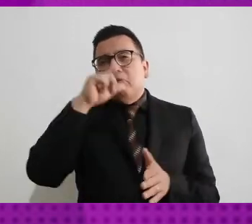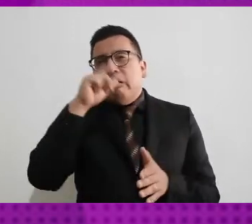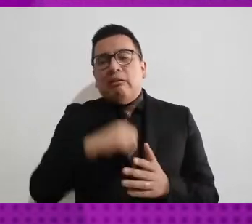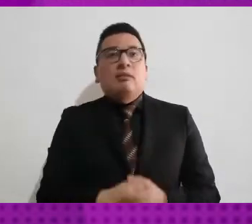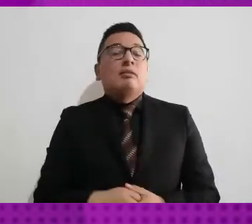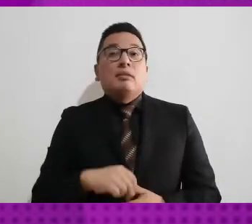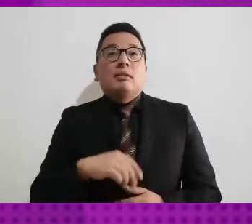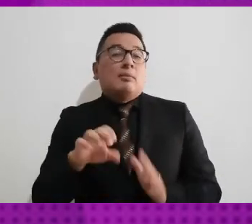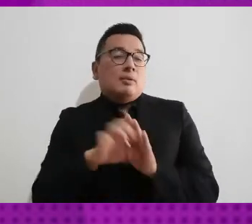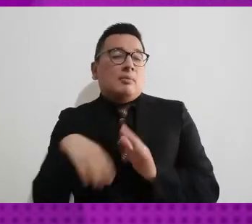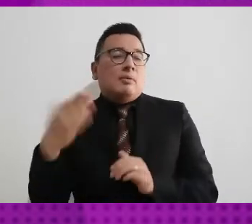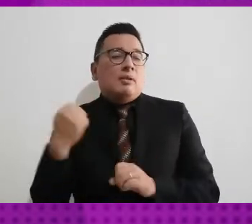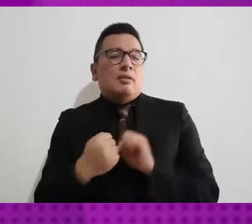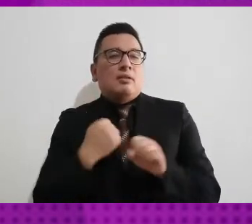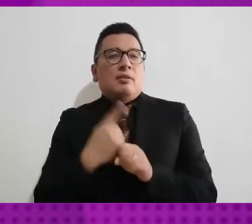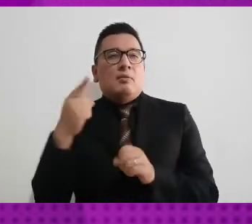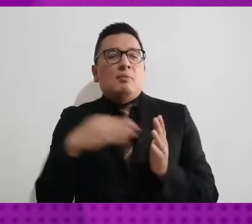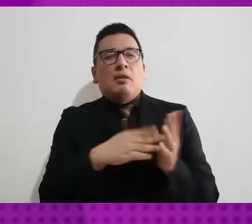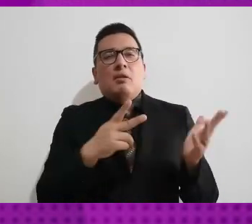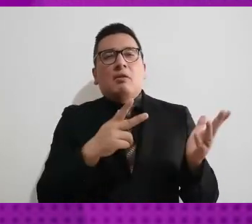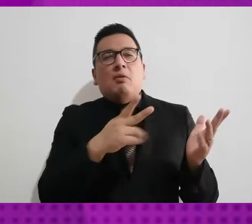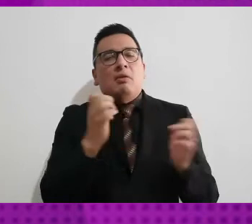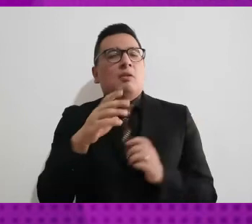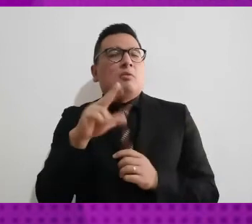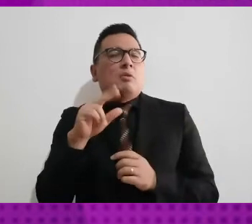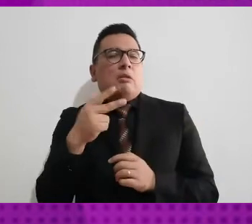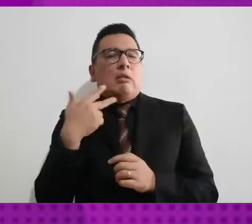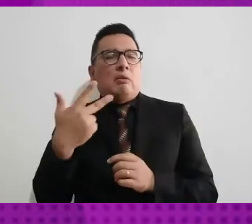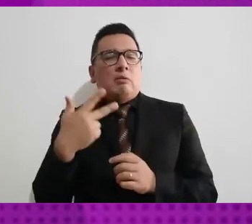la crisis de 1988, ¿no? Donde